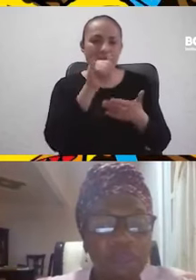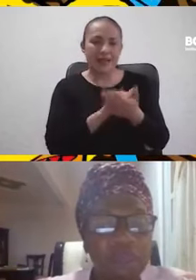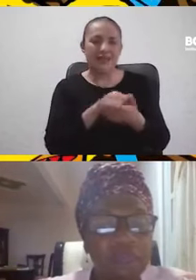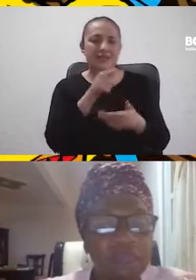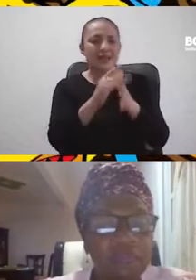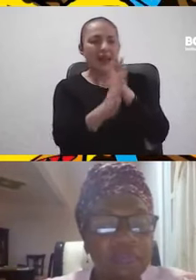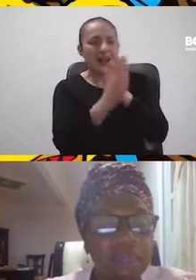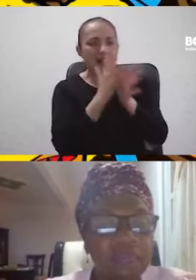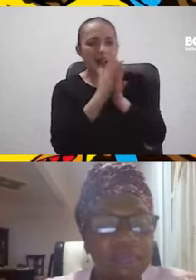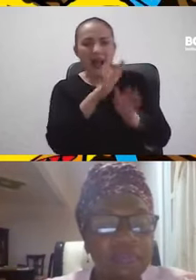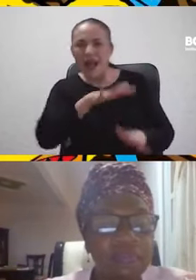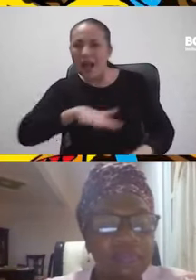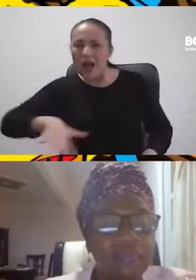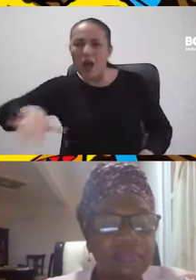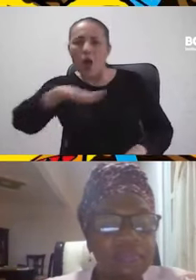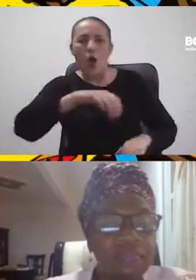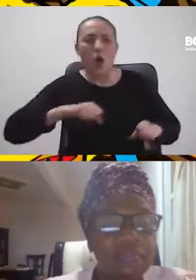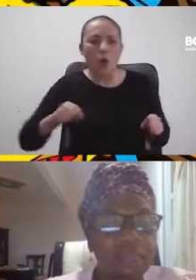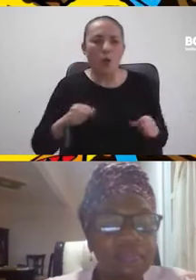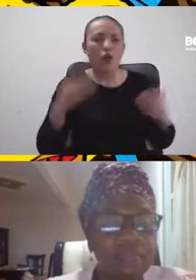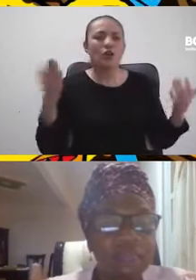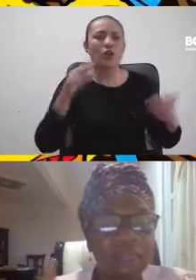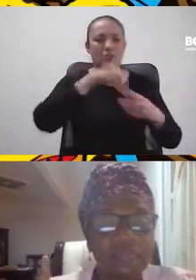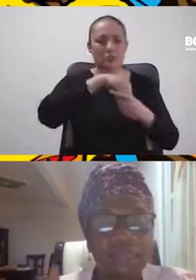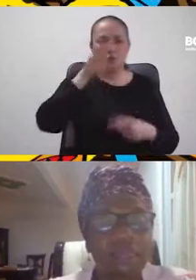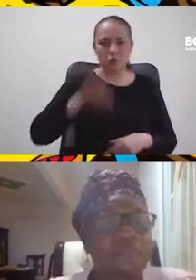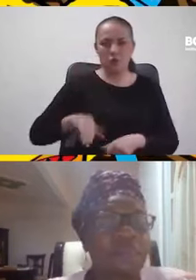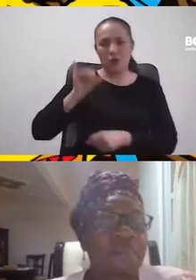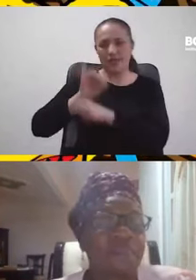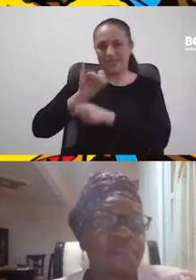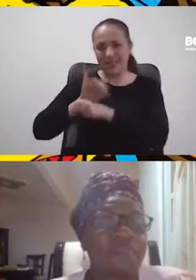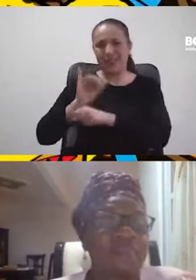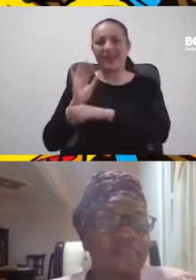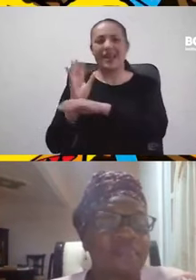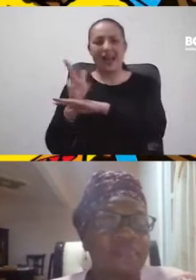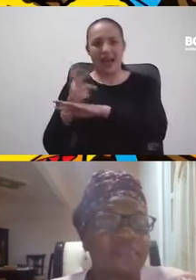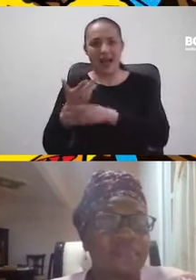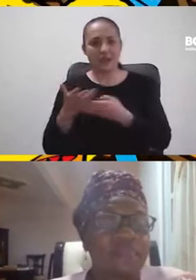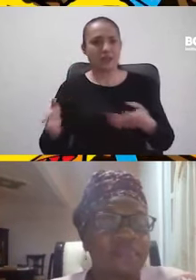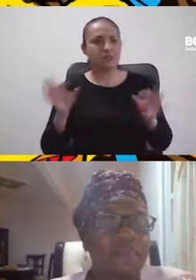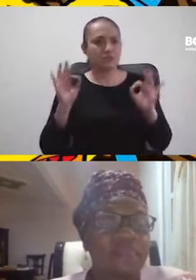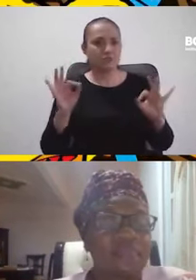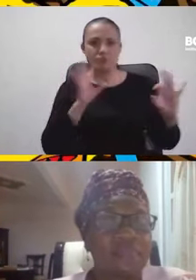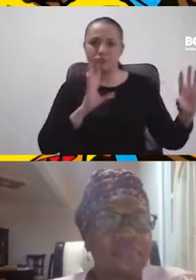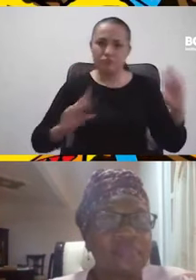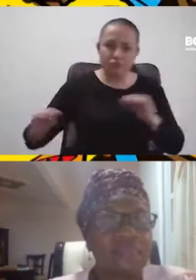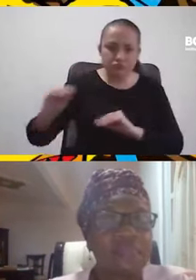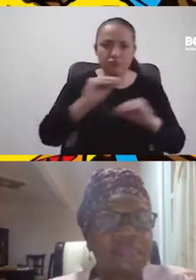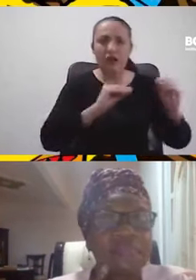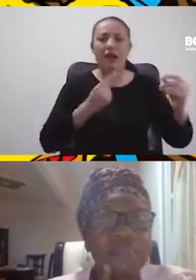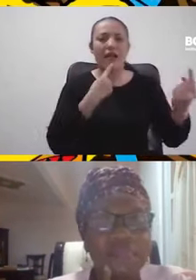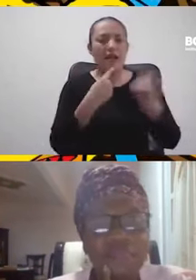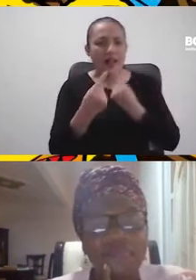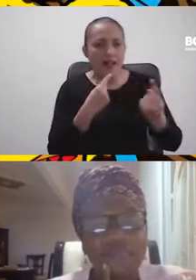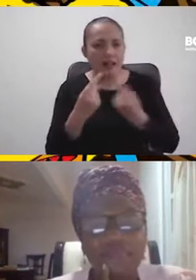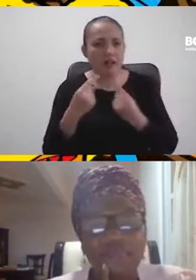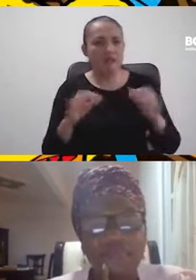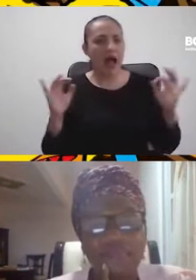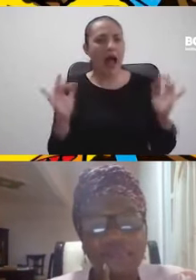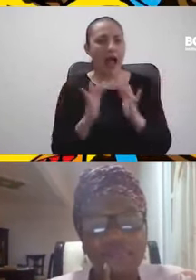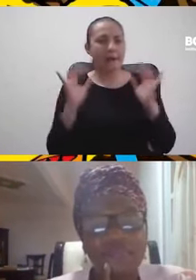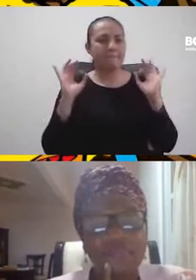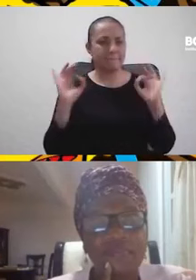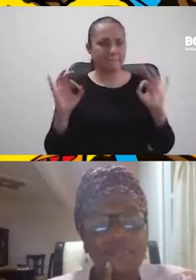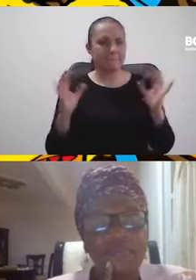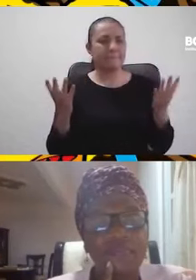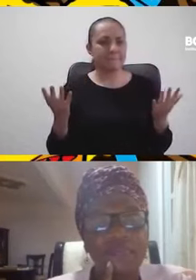en Bogotá, desde IDARTE y otras instituciones. Se hicieron conversatorios y diálogos propios para